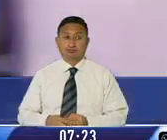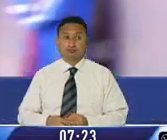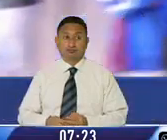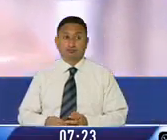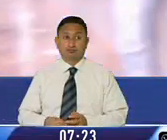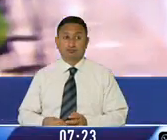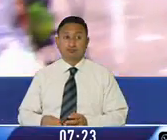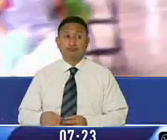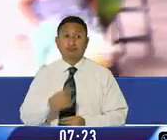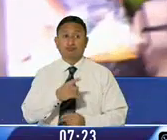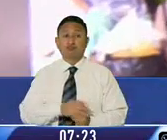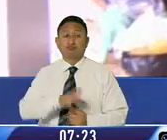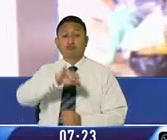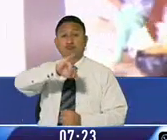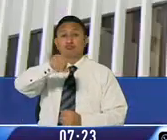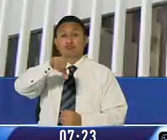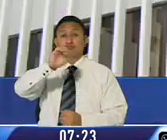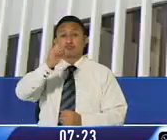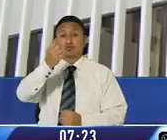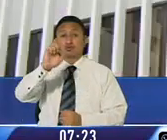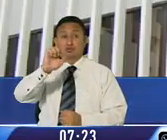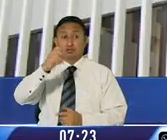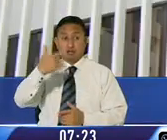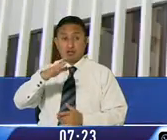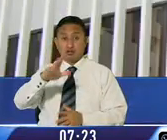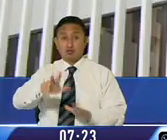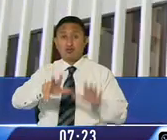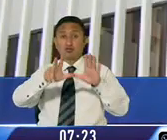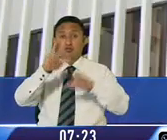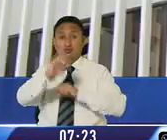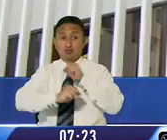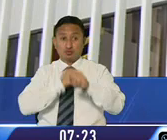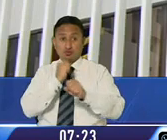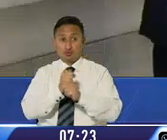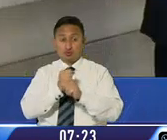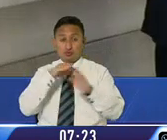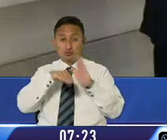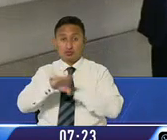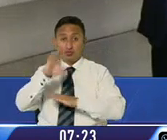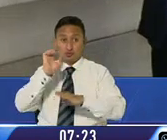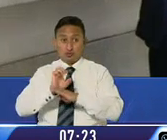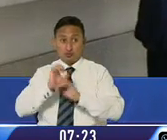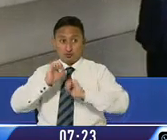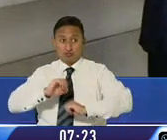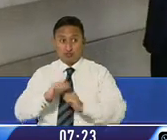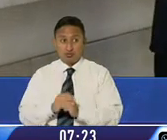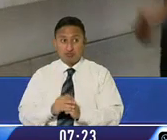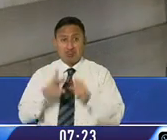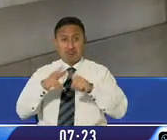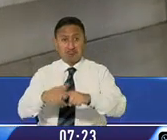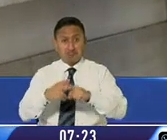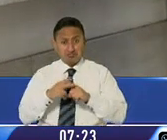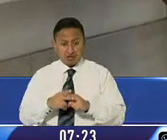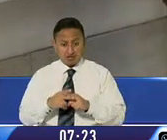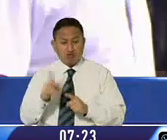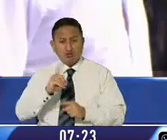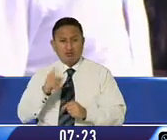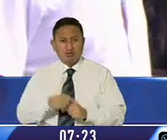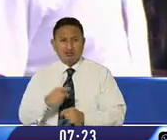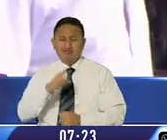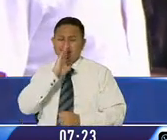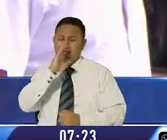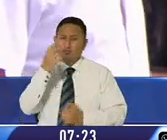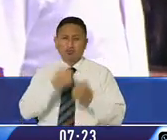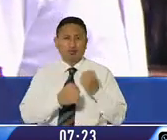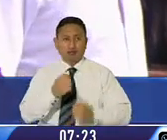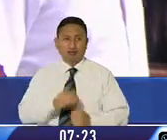José tiene 8 años con su cuenta en Banecuador, pero nunca ha pedido un crédito porque afirma siempre fue un lío.